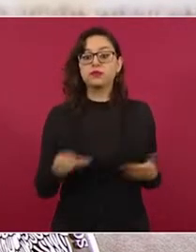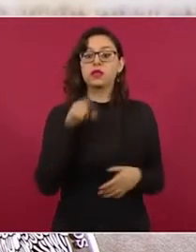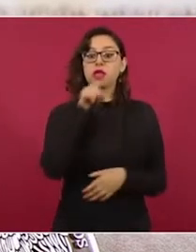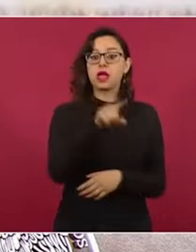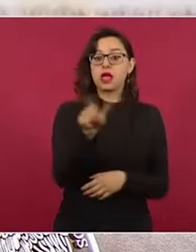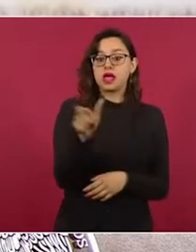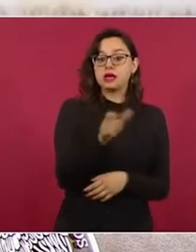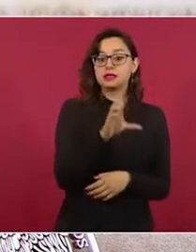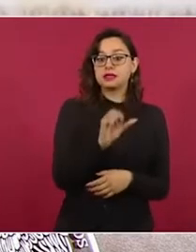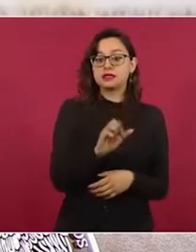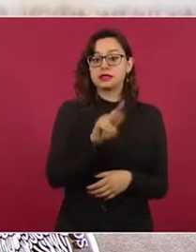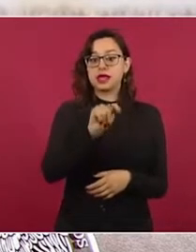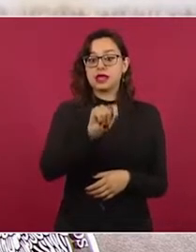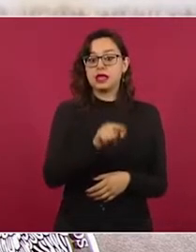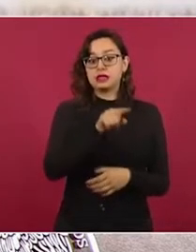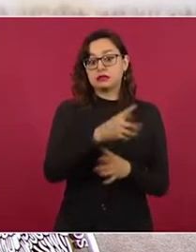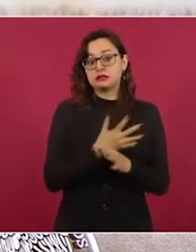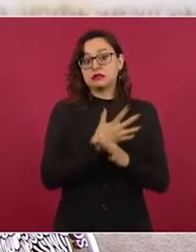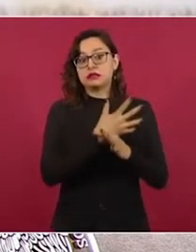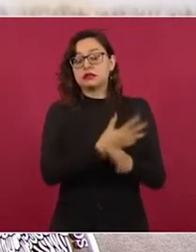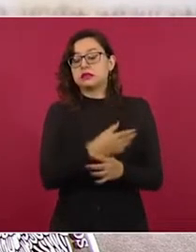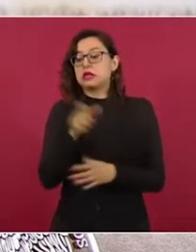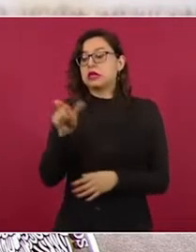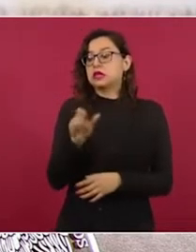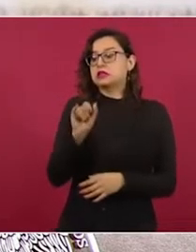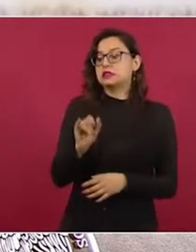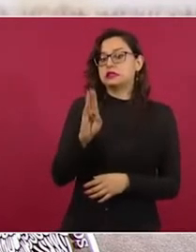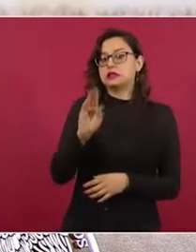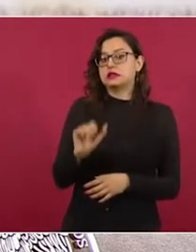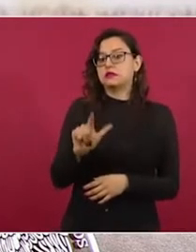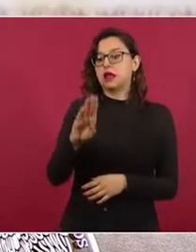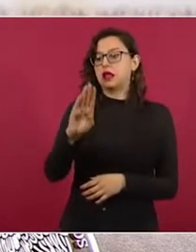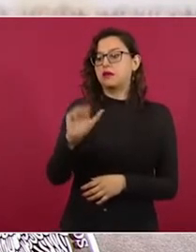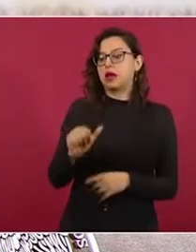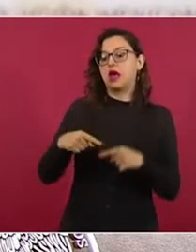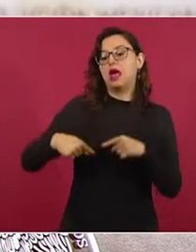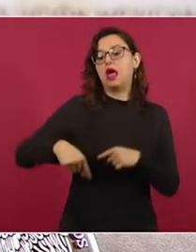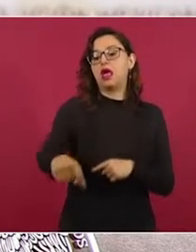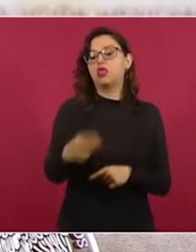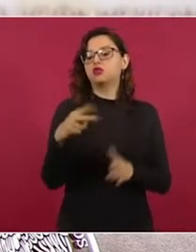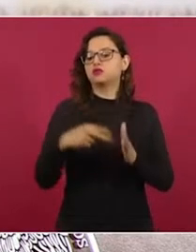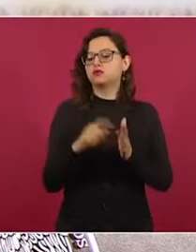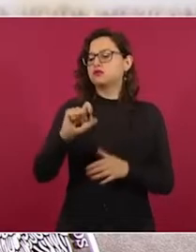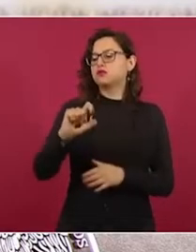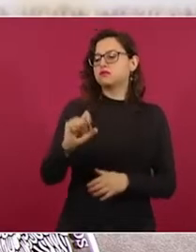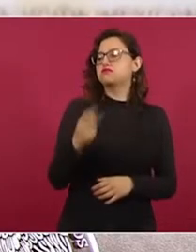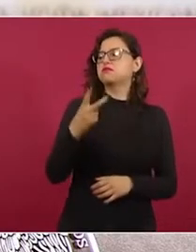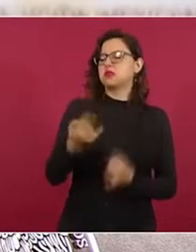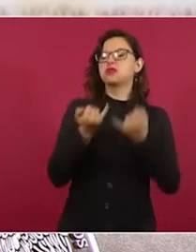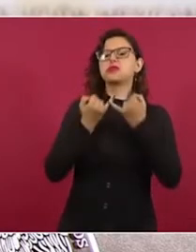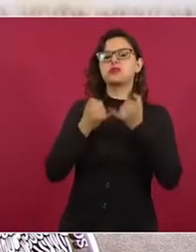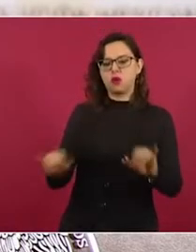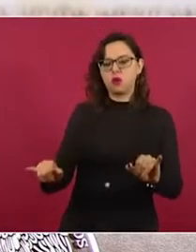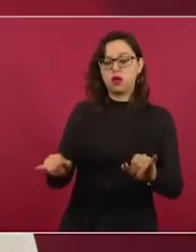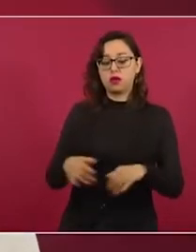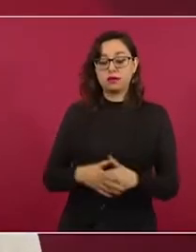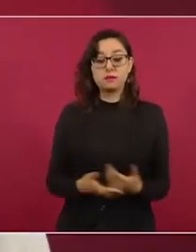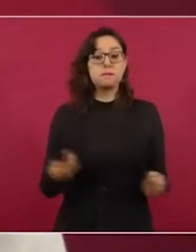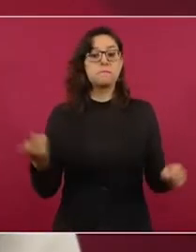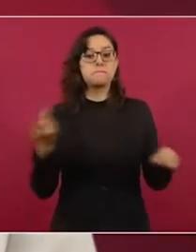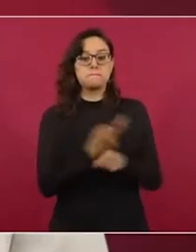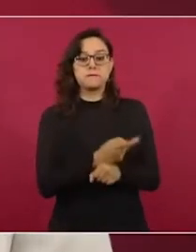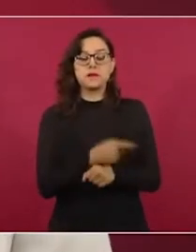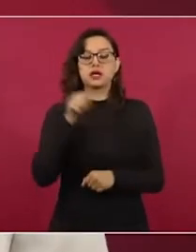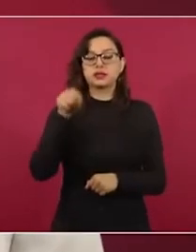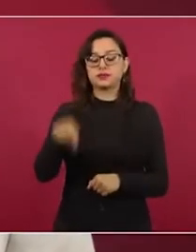proyecto Ecoturismo Xibalbá abrirá sus puertas a finales de 2022. El principal atractivo de Xibalbá es